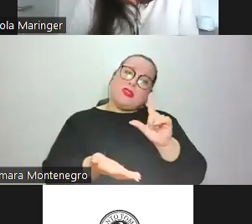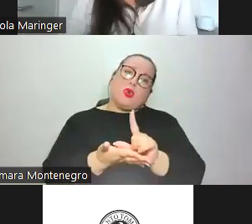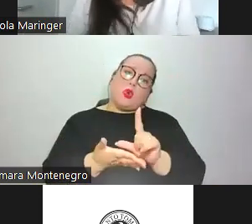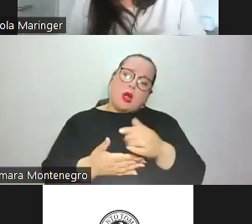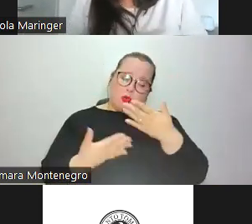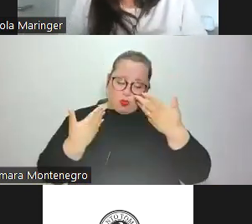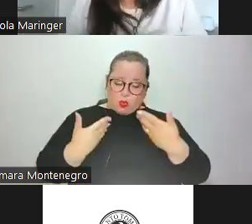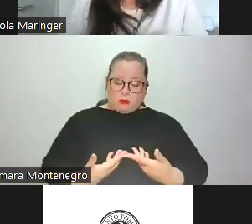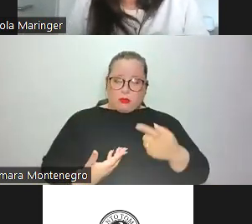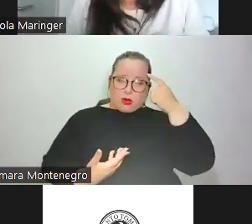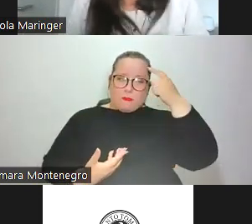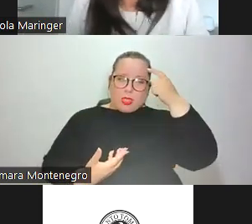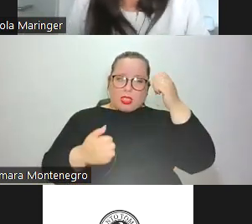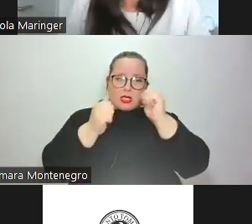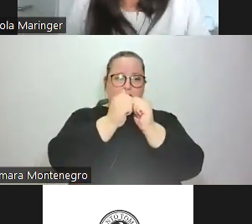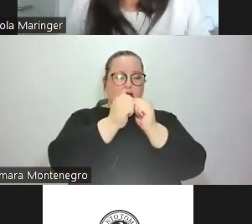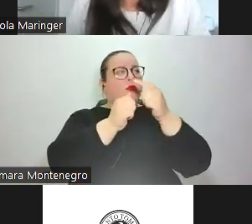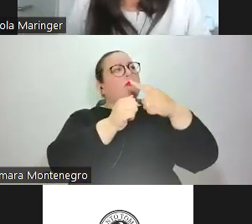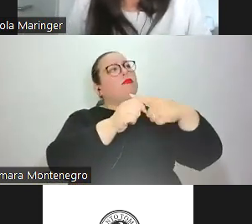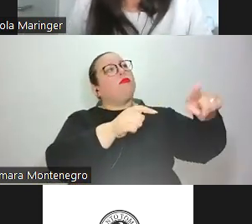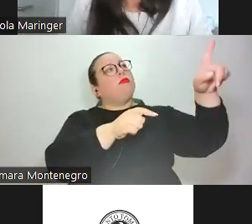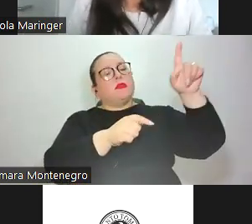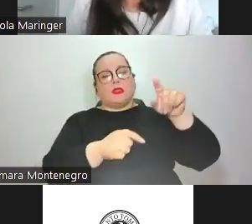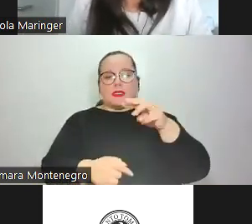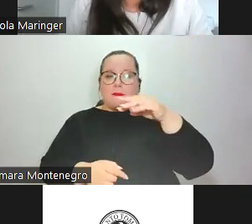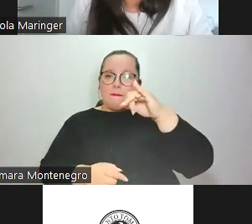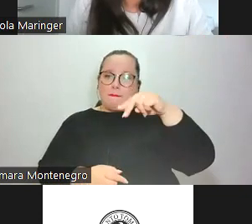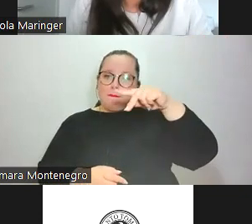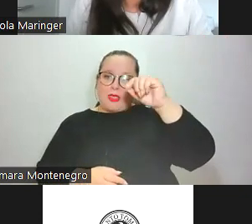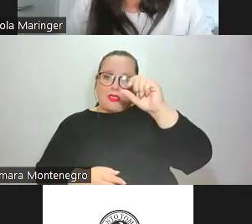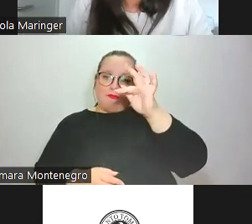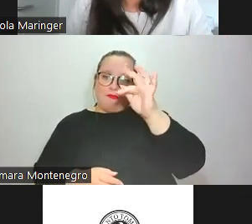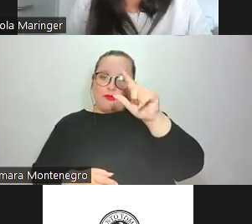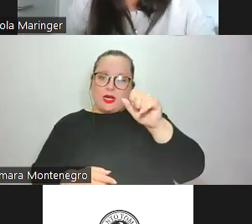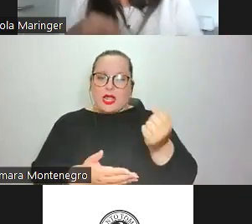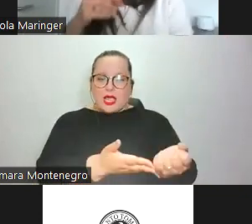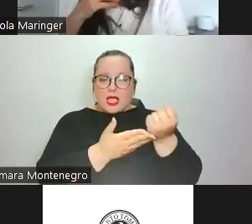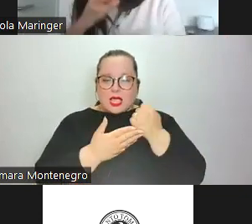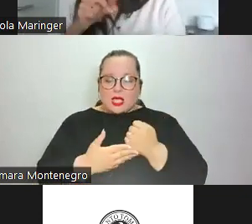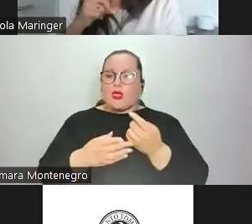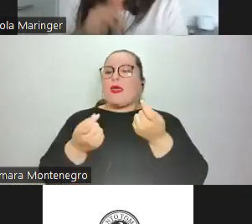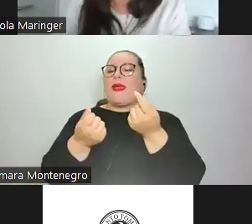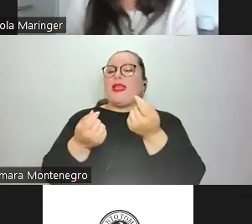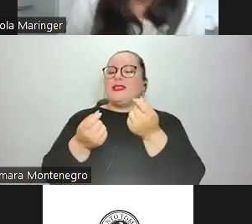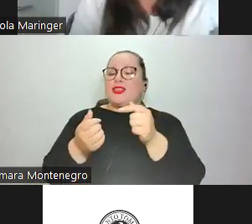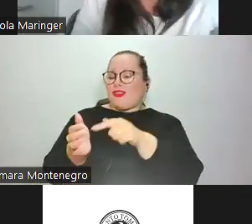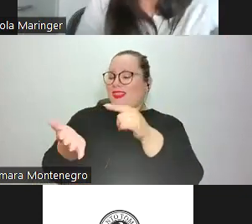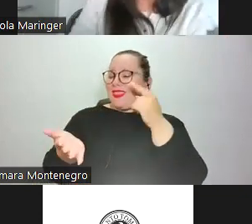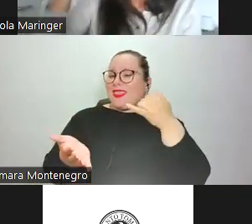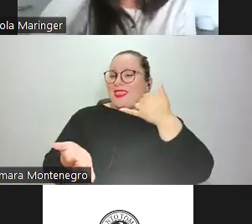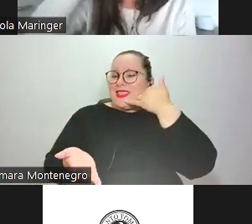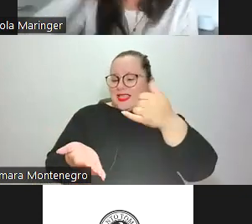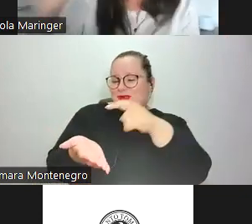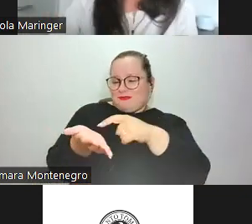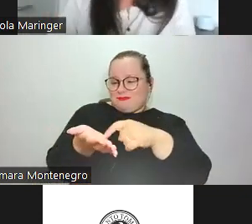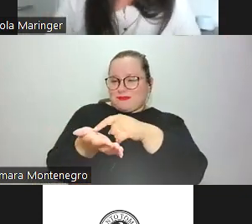cuerpo, pero su cabeza está en otro. Entonces el mindfulness te ayuda a conectar con eso. Ahí, modo avión, dice Patrick. Todavía sí, por eso me reí.